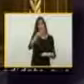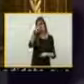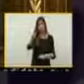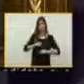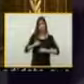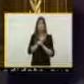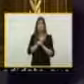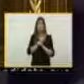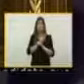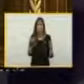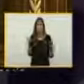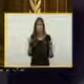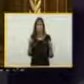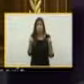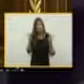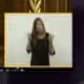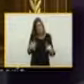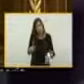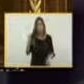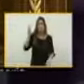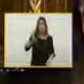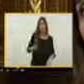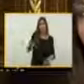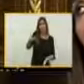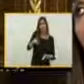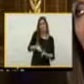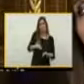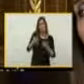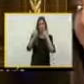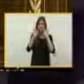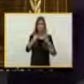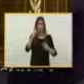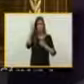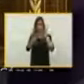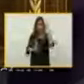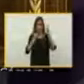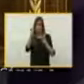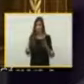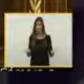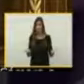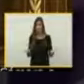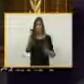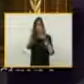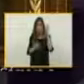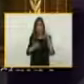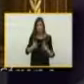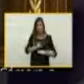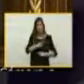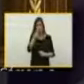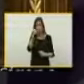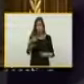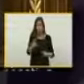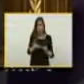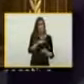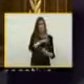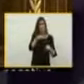Es decir, lo que proyecten que va a suceder si se repiten nuevas elecciones. Podemos, solamente digo una cosa, tiene una baza muy importante guardada o ya en